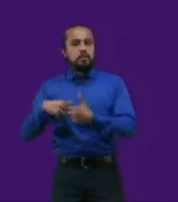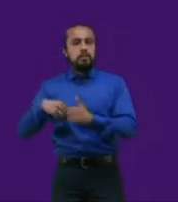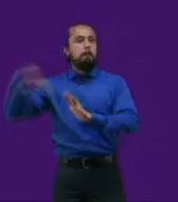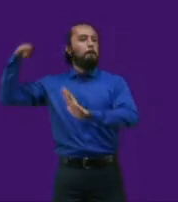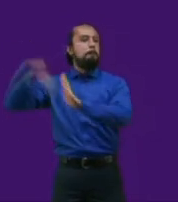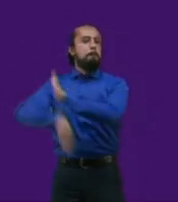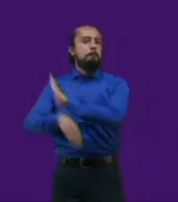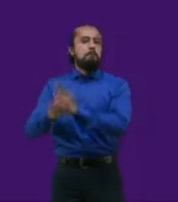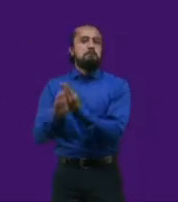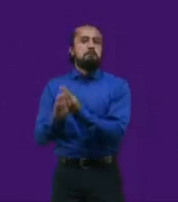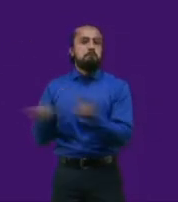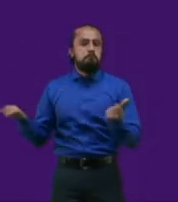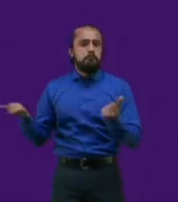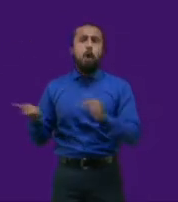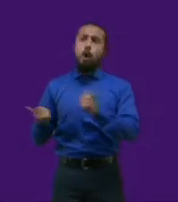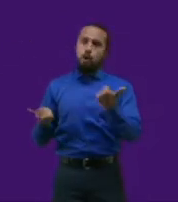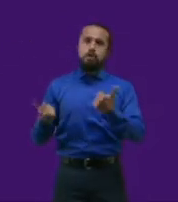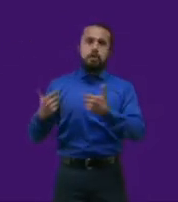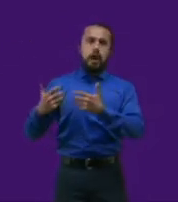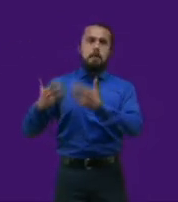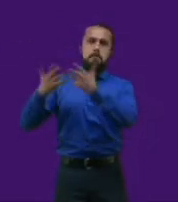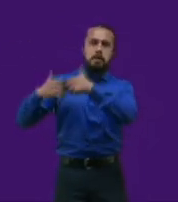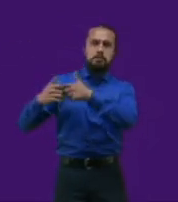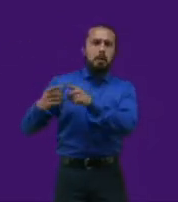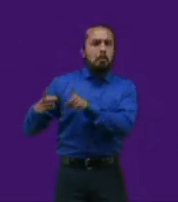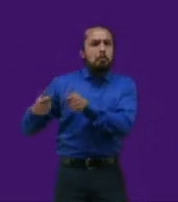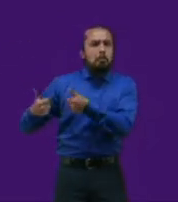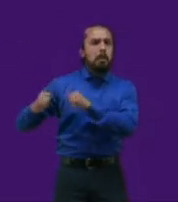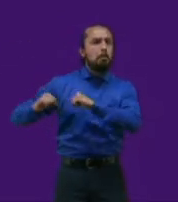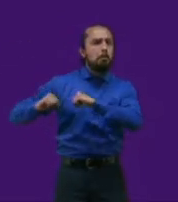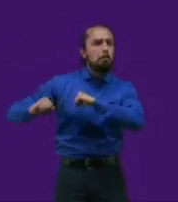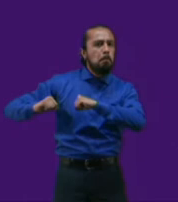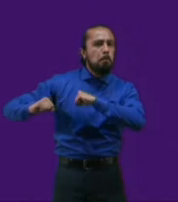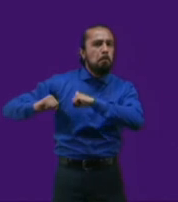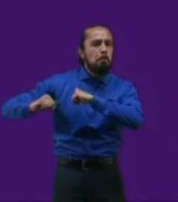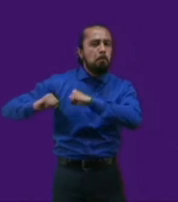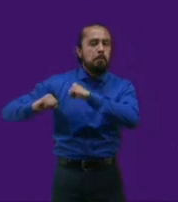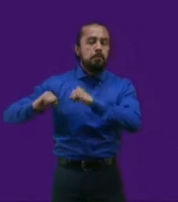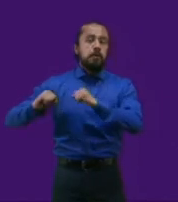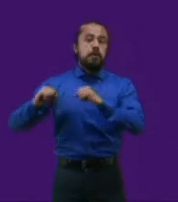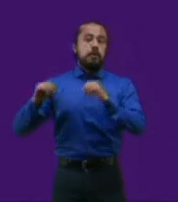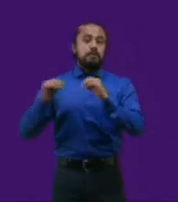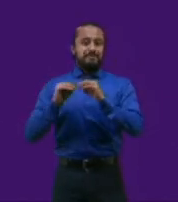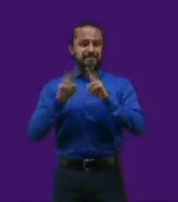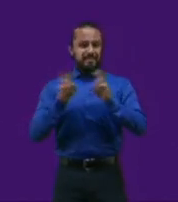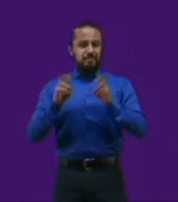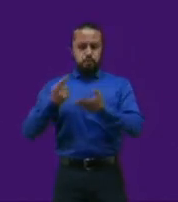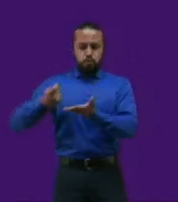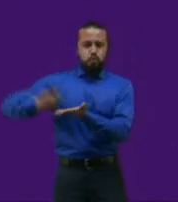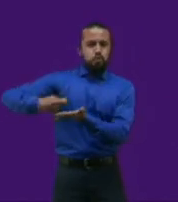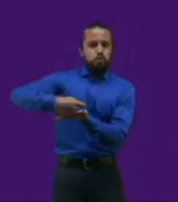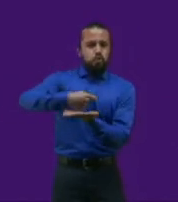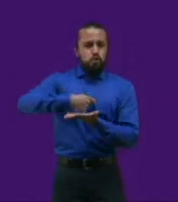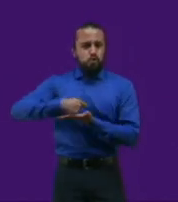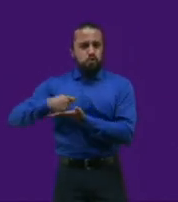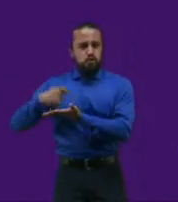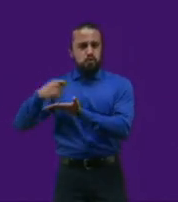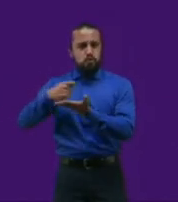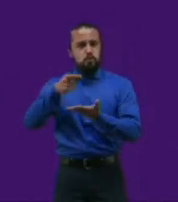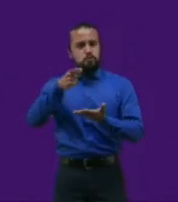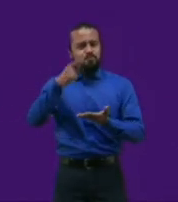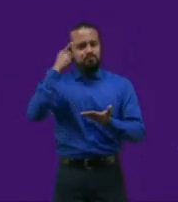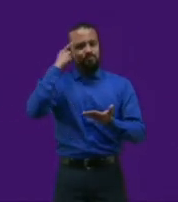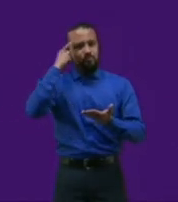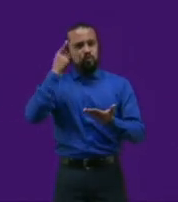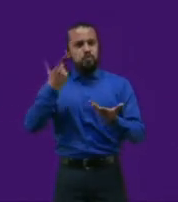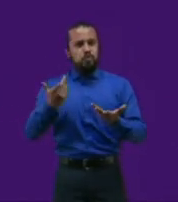creo que es importante que no le tengas miedo a fracasar, a equivocarte, pero el tema, por ejemplo, de socios, tú hagas como el due